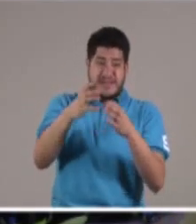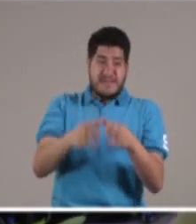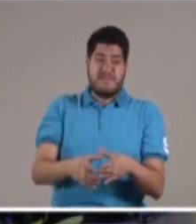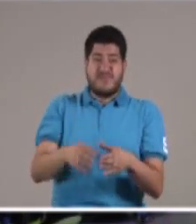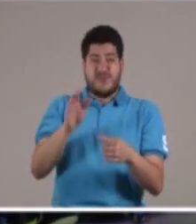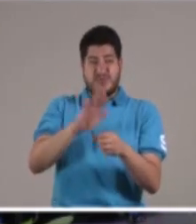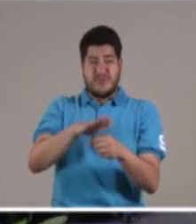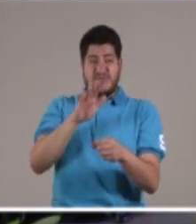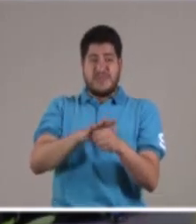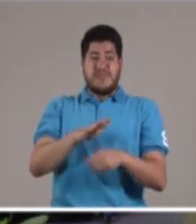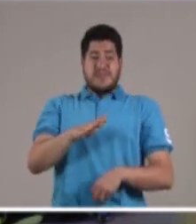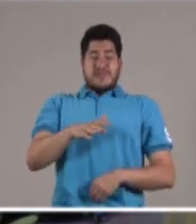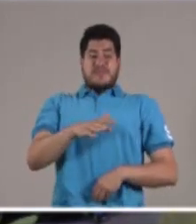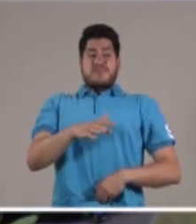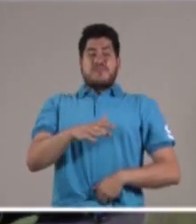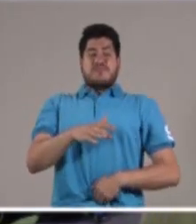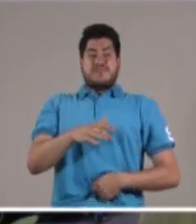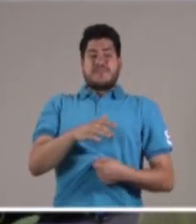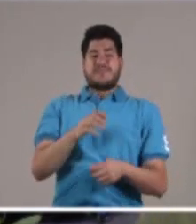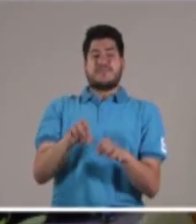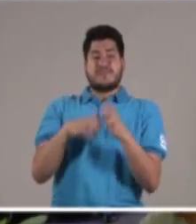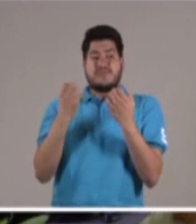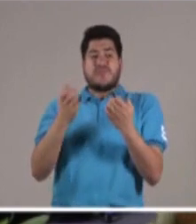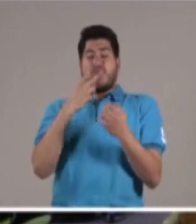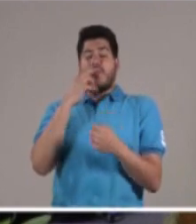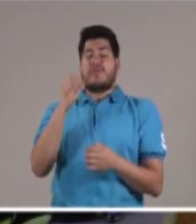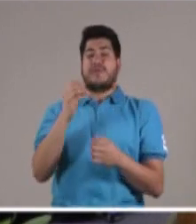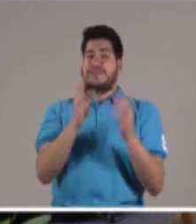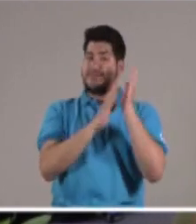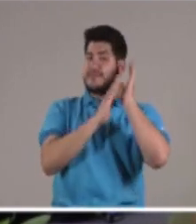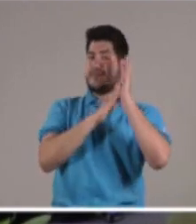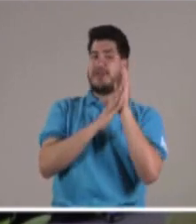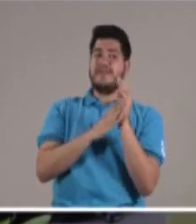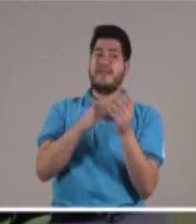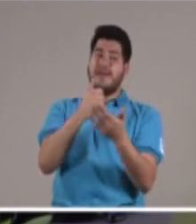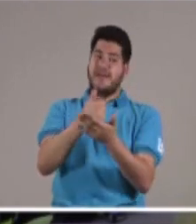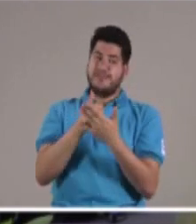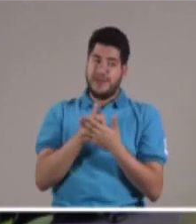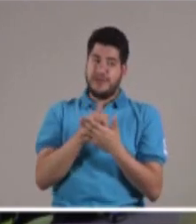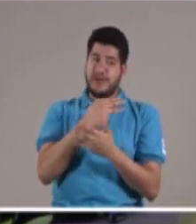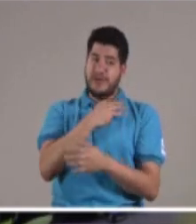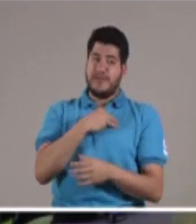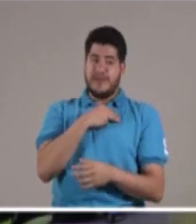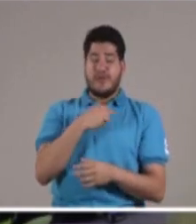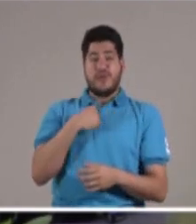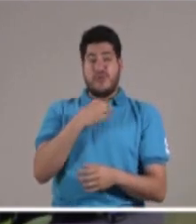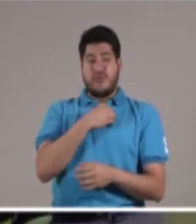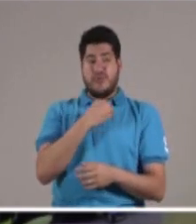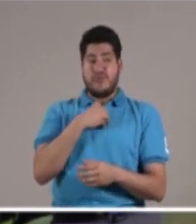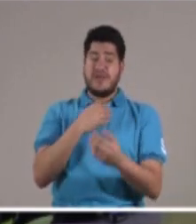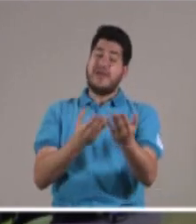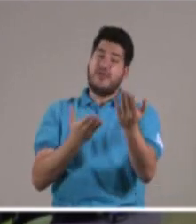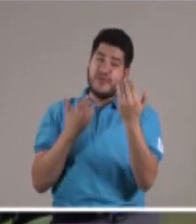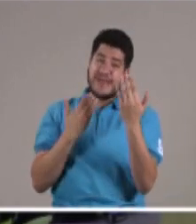entonces mientras mis hermanos de la alabanza me ayudan a administrar quiero hacer primero una